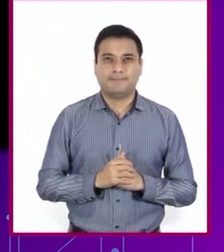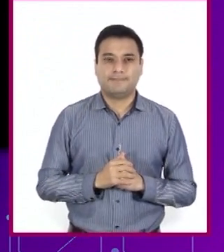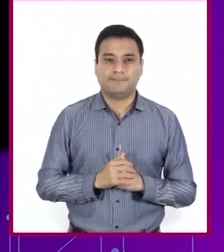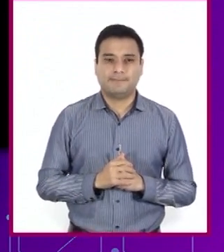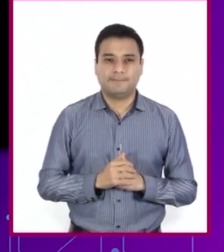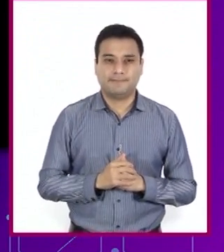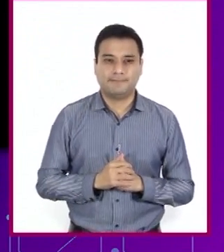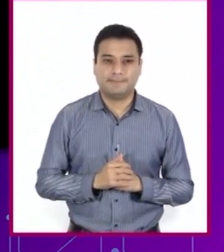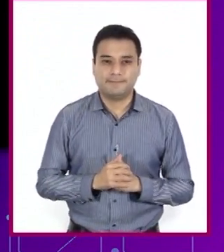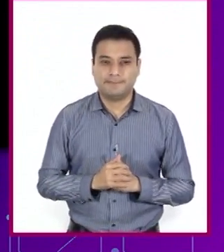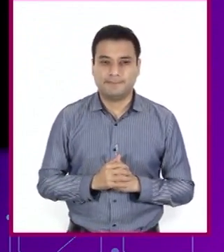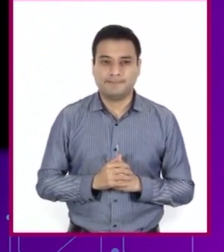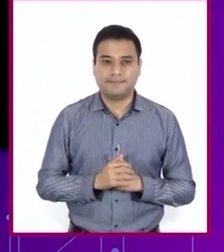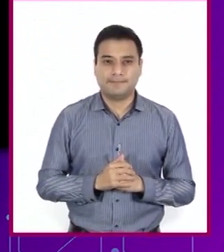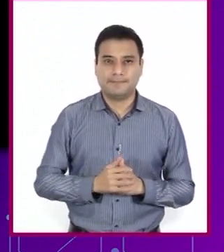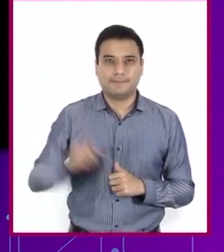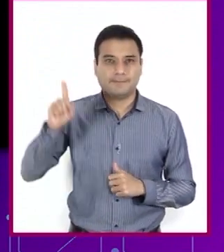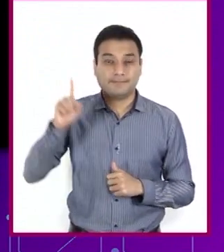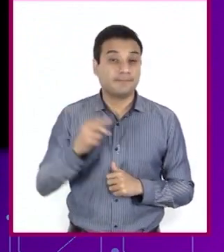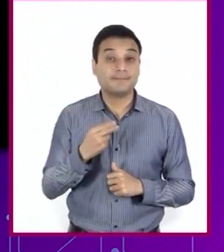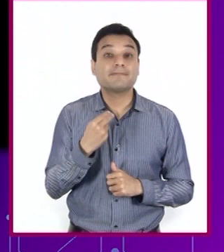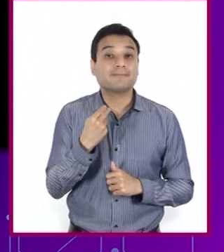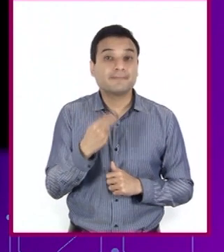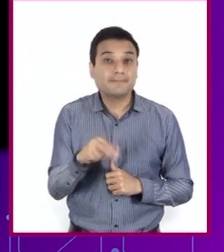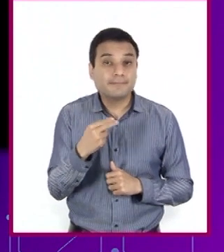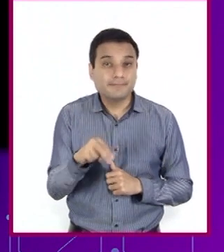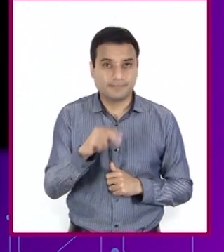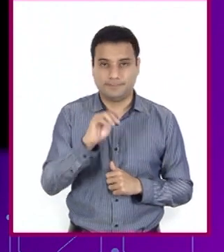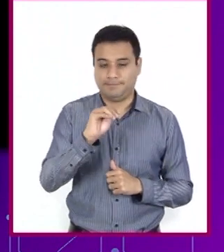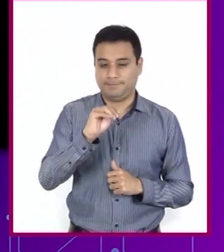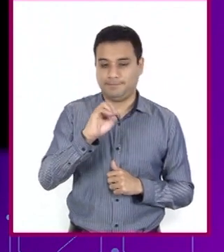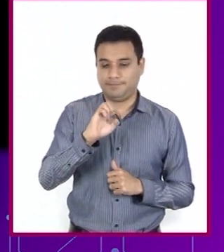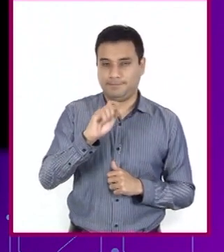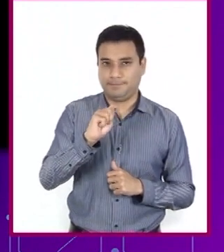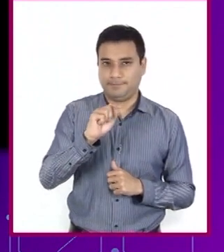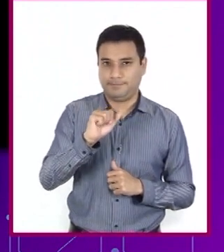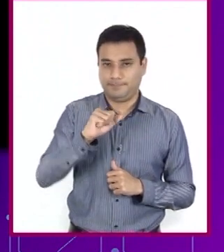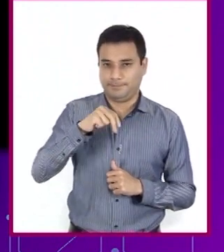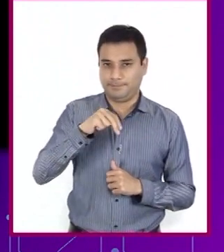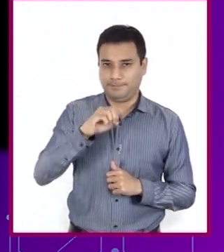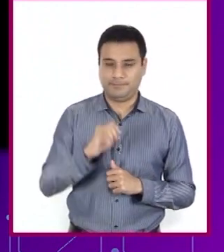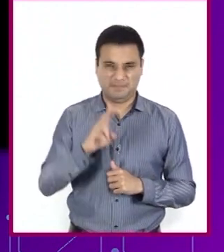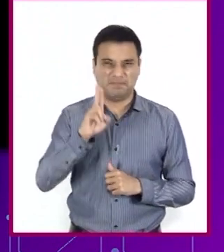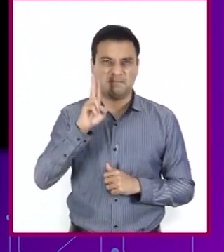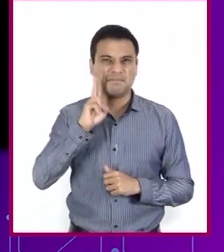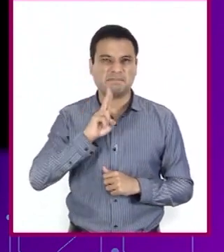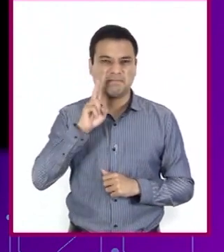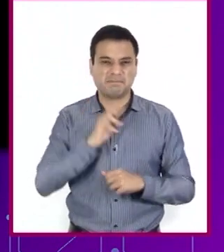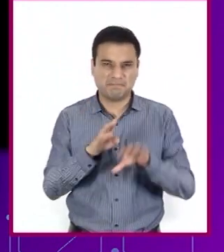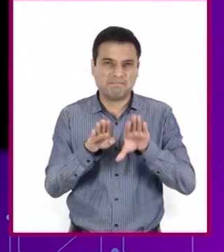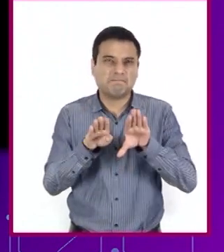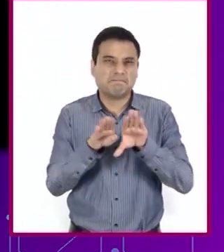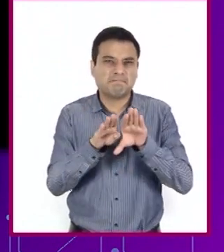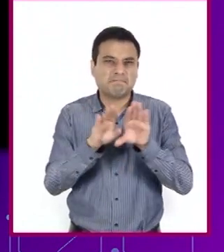Listo, aparece el nombre de nuestro compuesto, que en este caso es el metano. Vamos a ver la forma